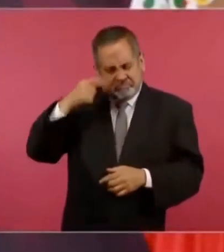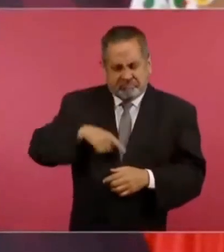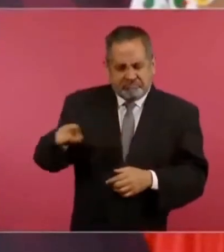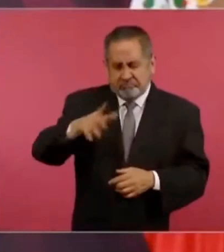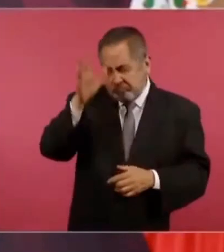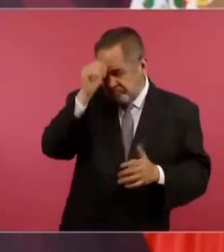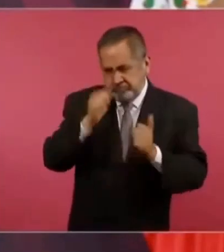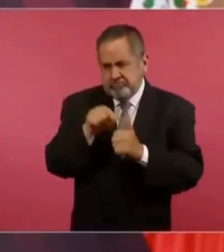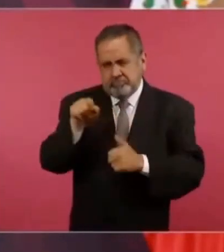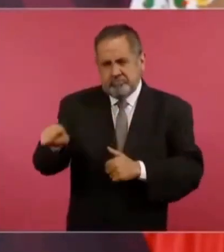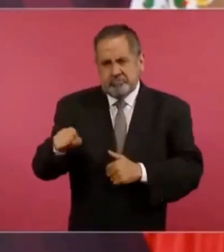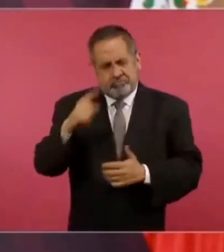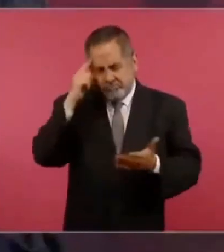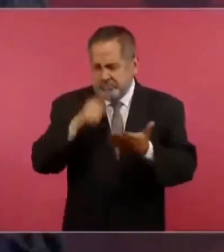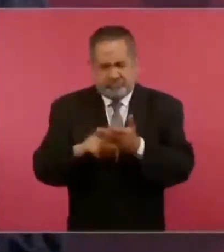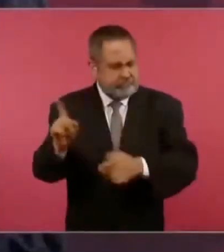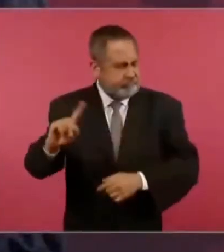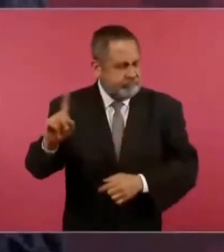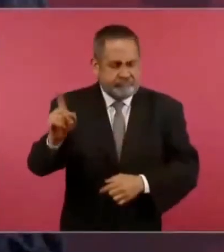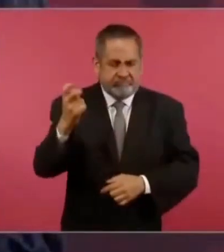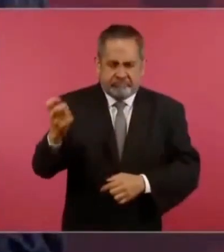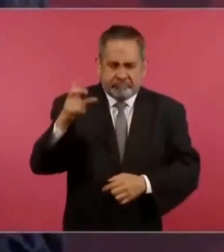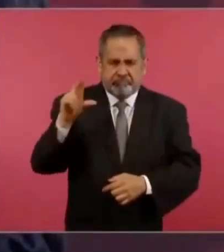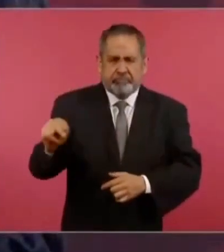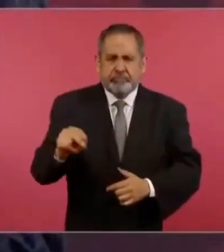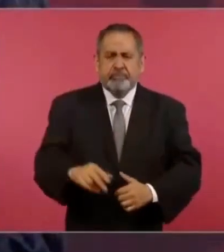No creo en la violencia.